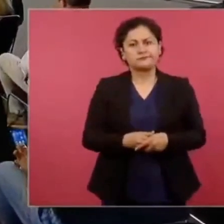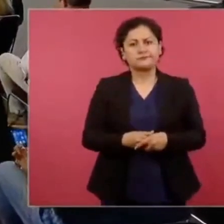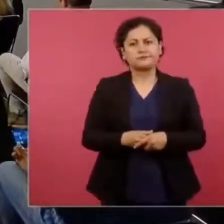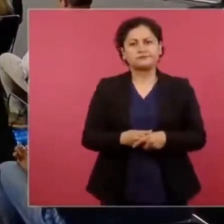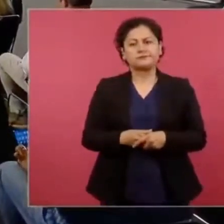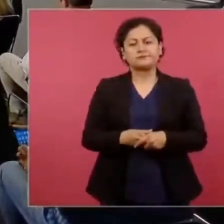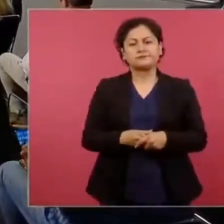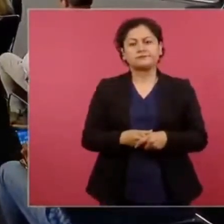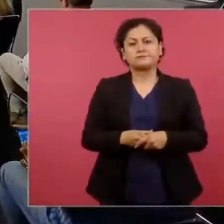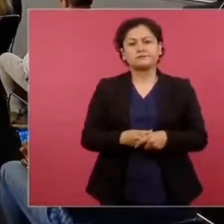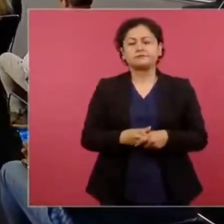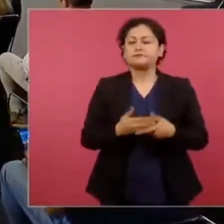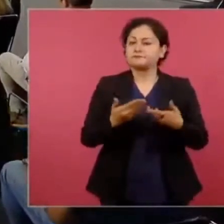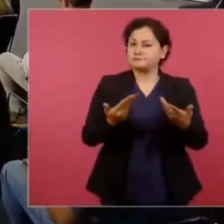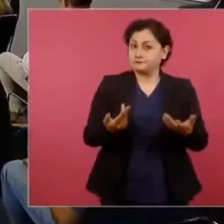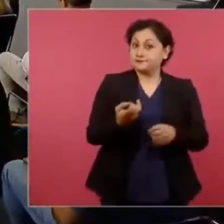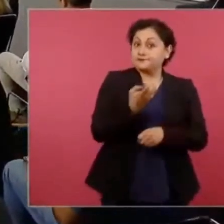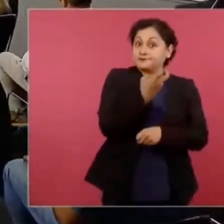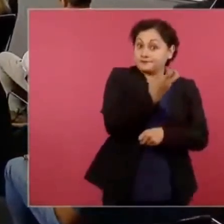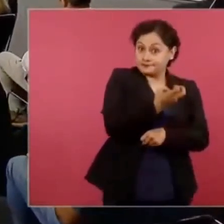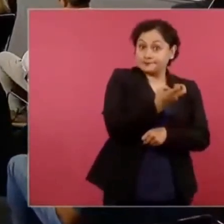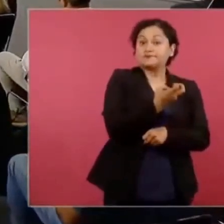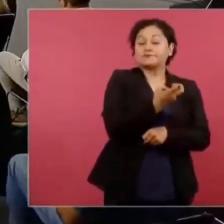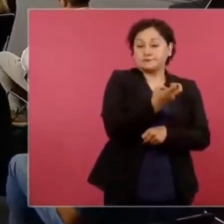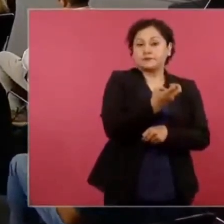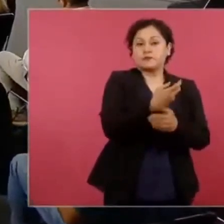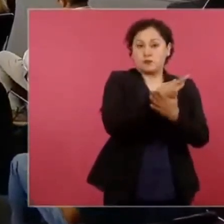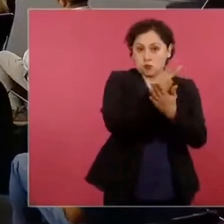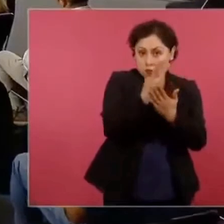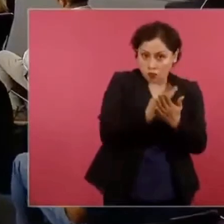Entonces, con estas medidas nos